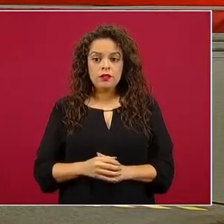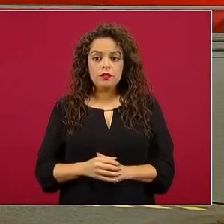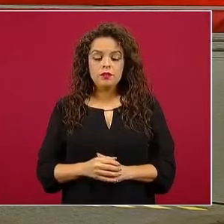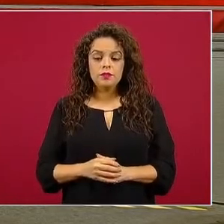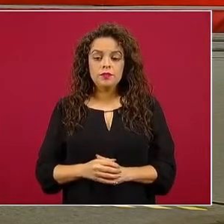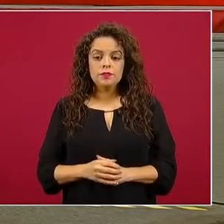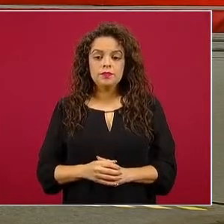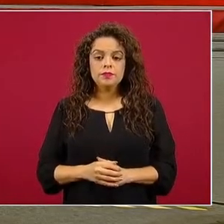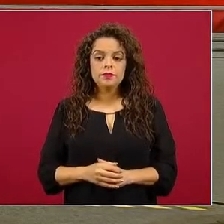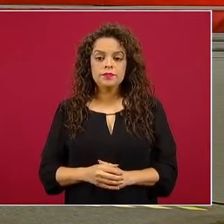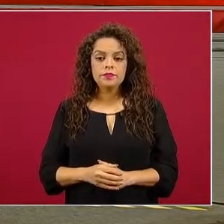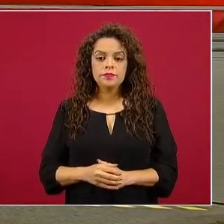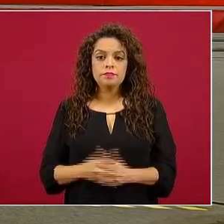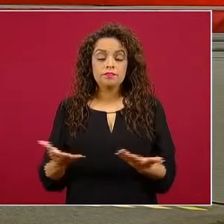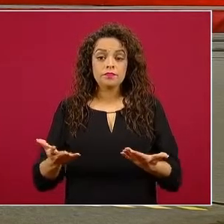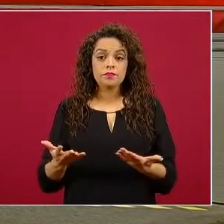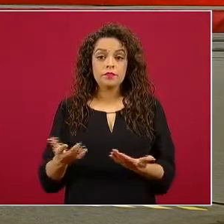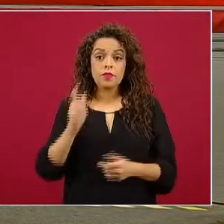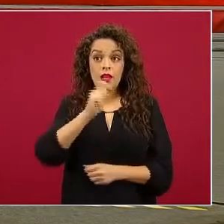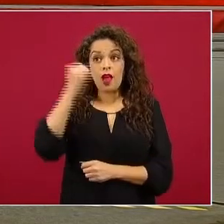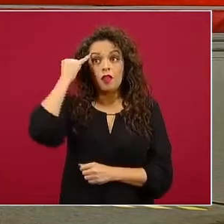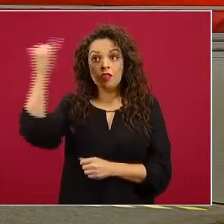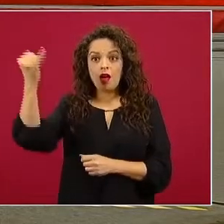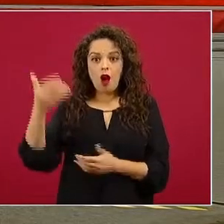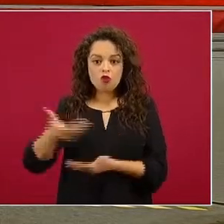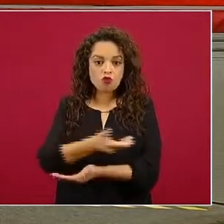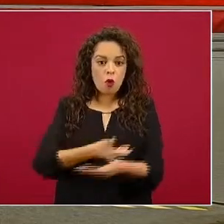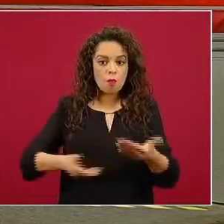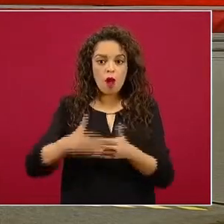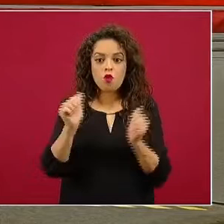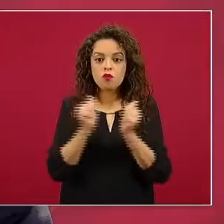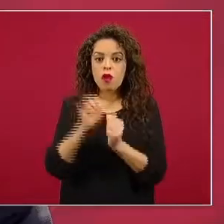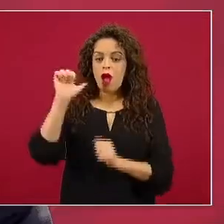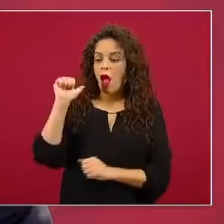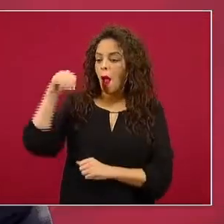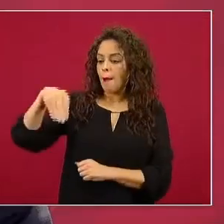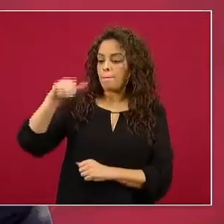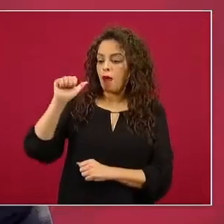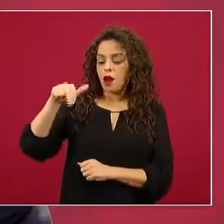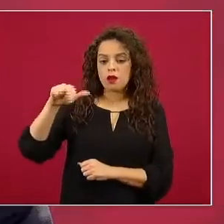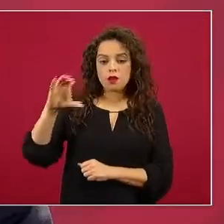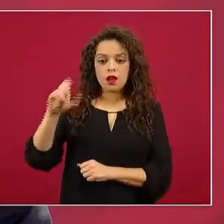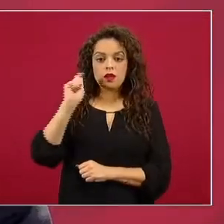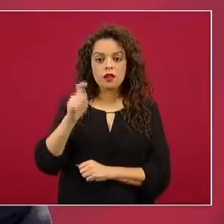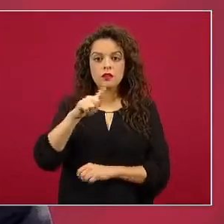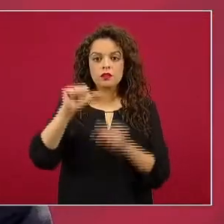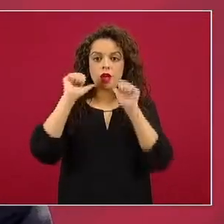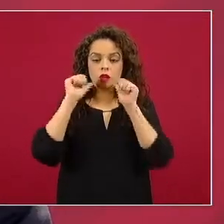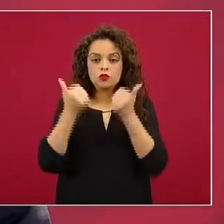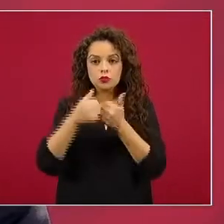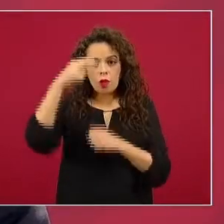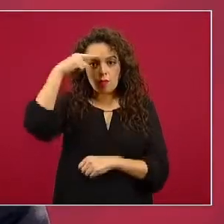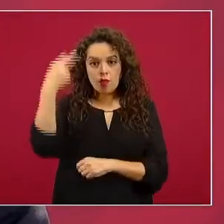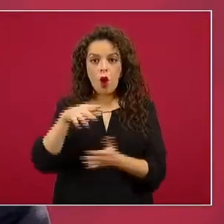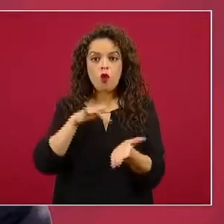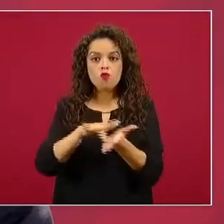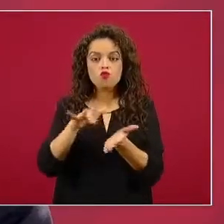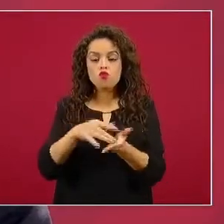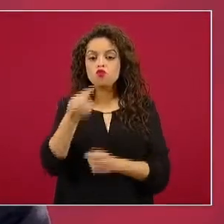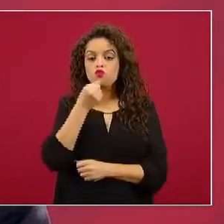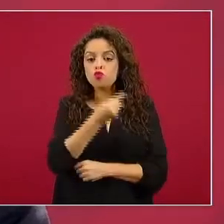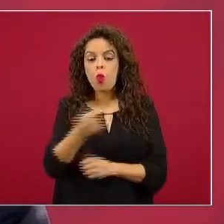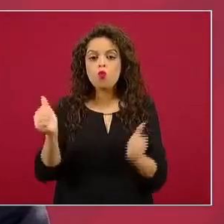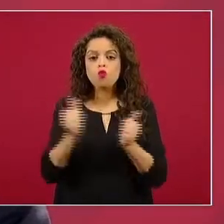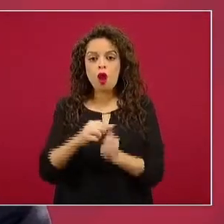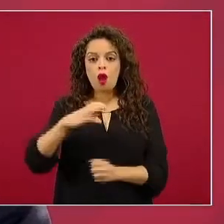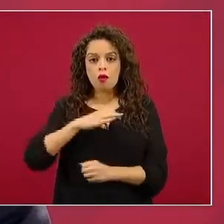privilegio compartir ideas con AMANC. AMANC es la Asociación Mexicana de Ayuda a Niños con Cáncer. Es